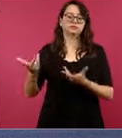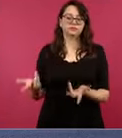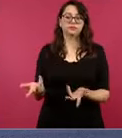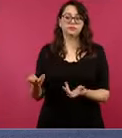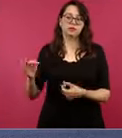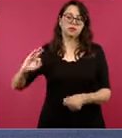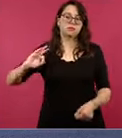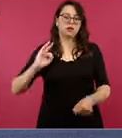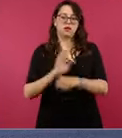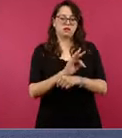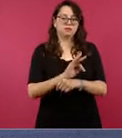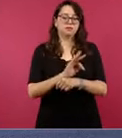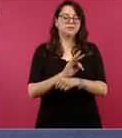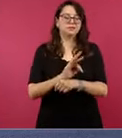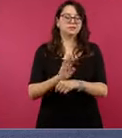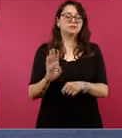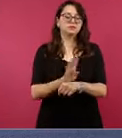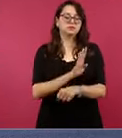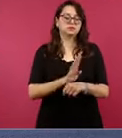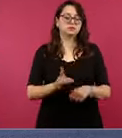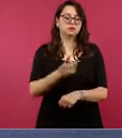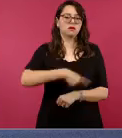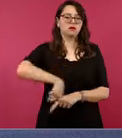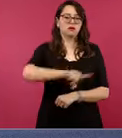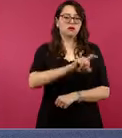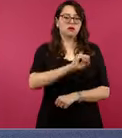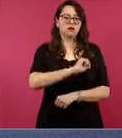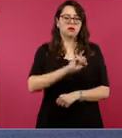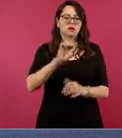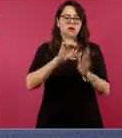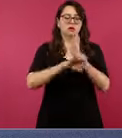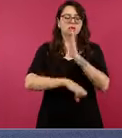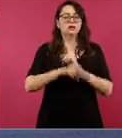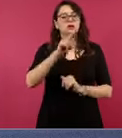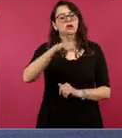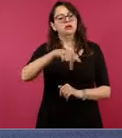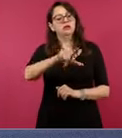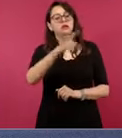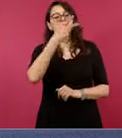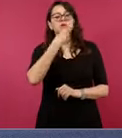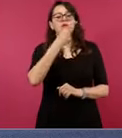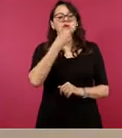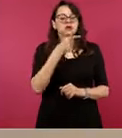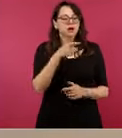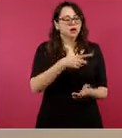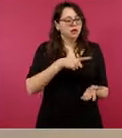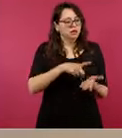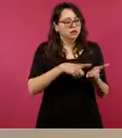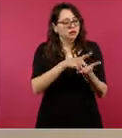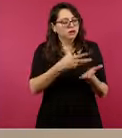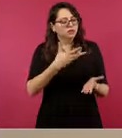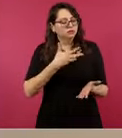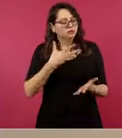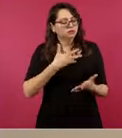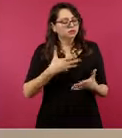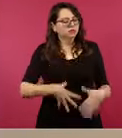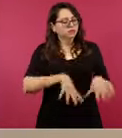personas detenidas con arma y droga en Linares, Nuevo León, y el juez José